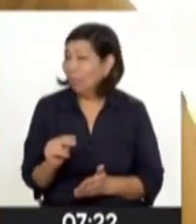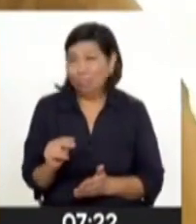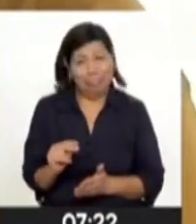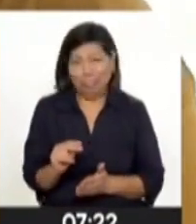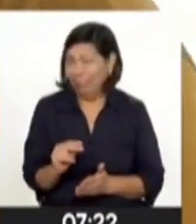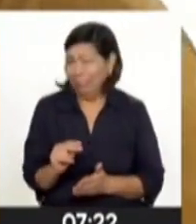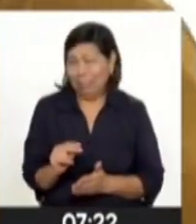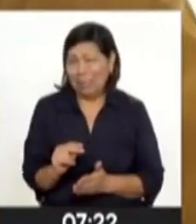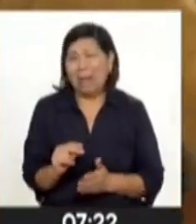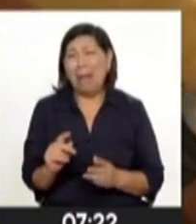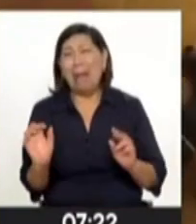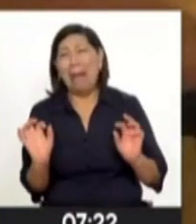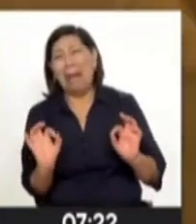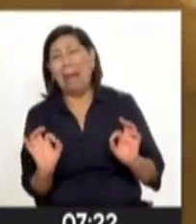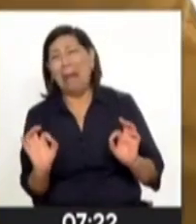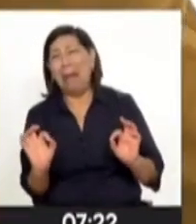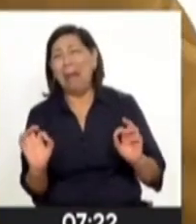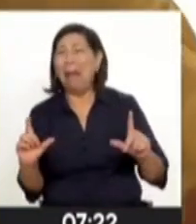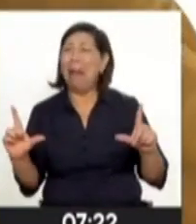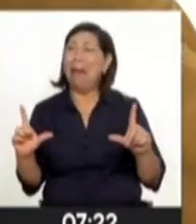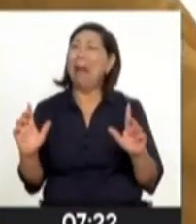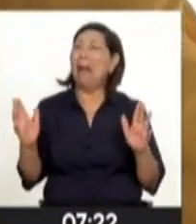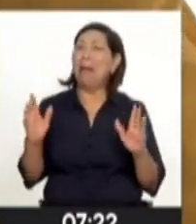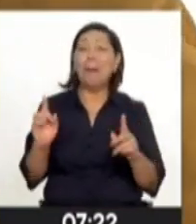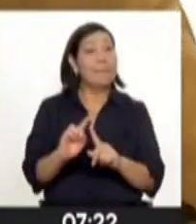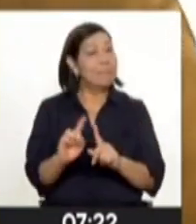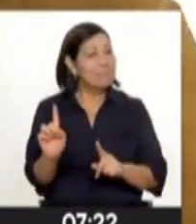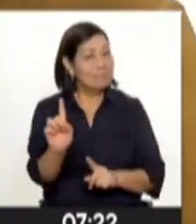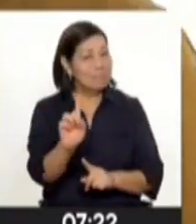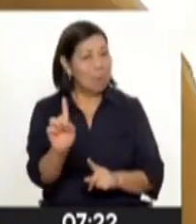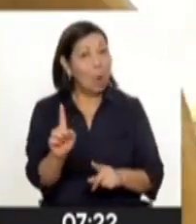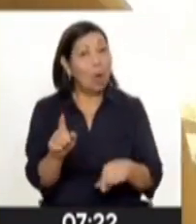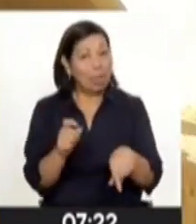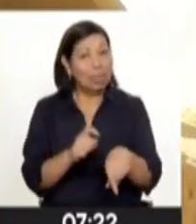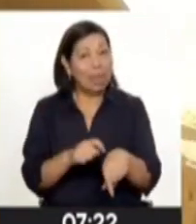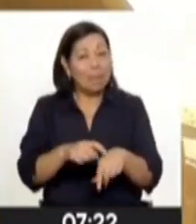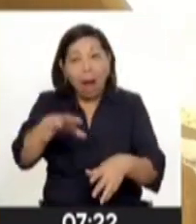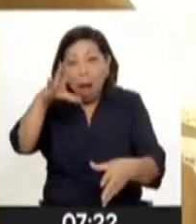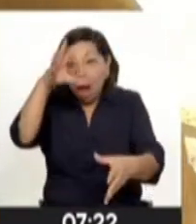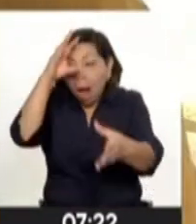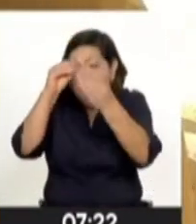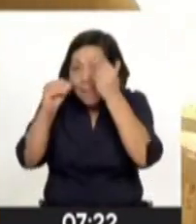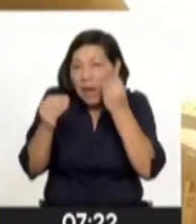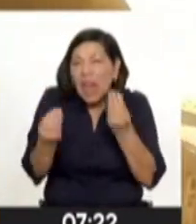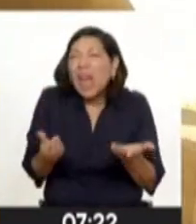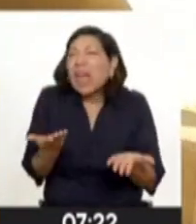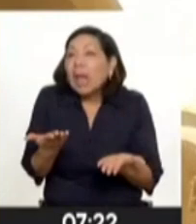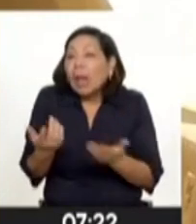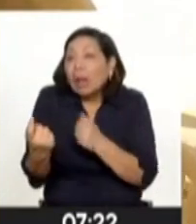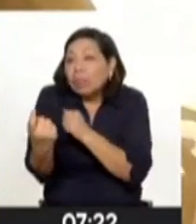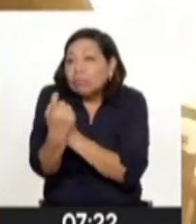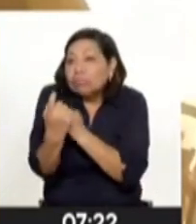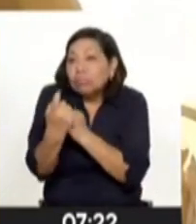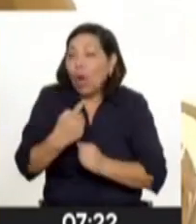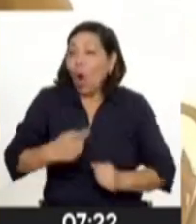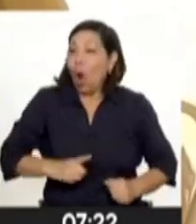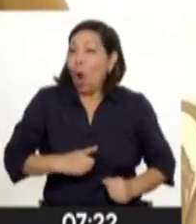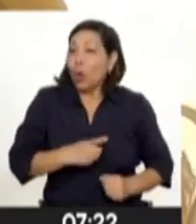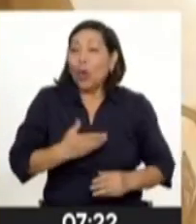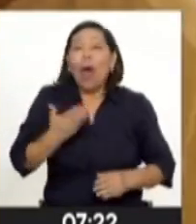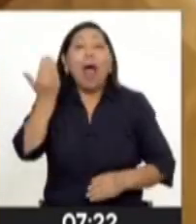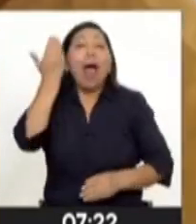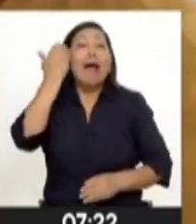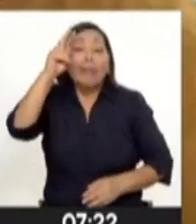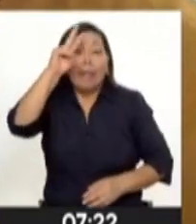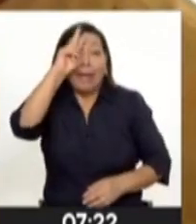de mostrar un show o un espectáculo que es fabuloso, sino que al mismo tiempo aprender un montón de esto que nos llena de orgullo, que es nuestro